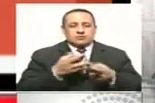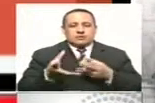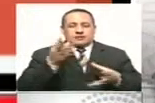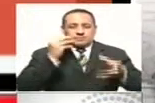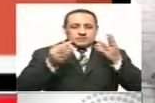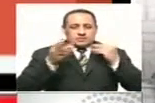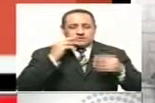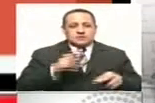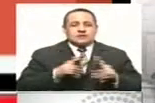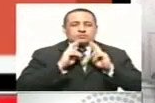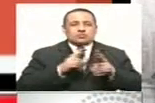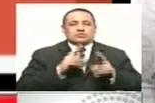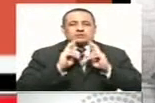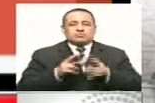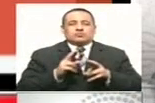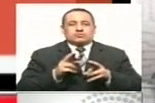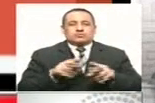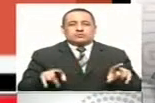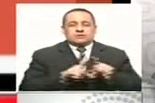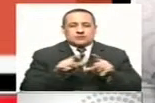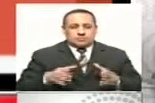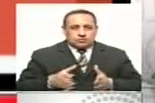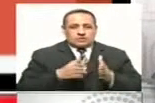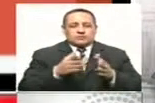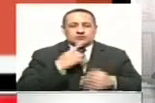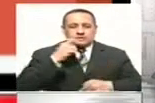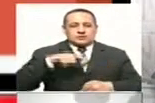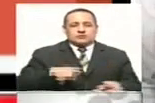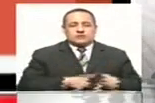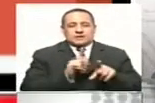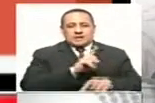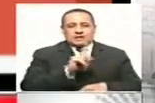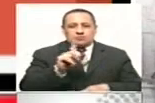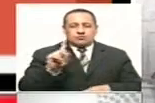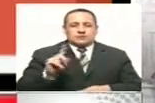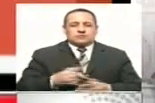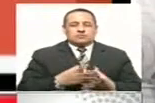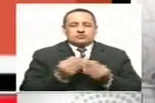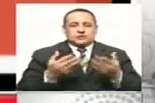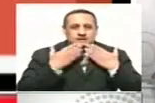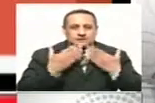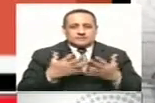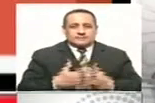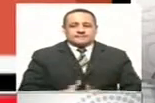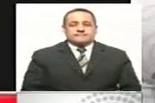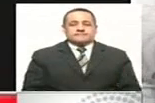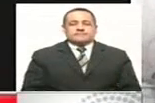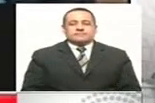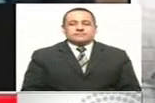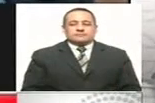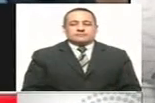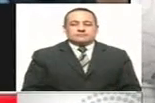recogiendo y contestando por los canales correspondientes cada una de ellas. Muchas gracias.